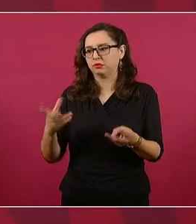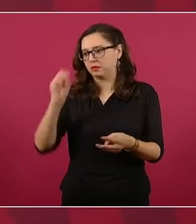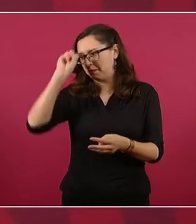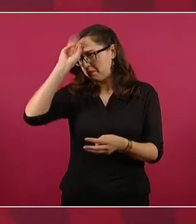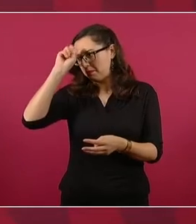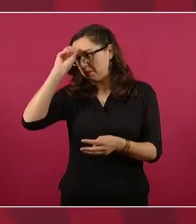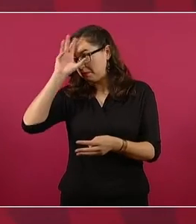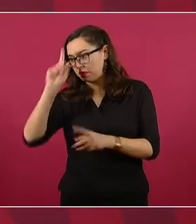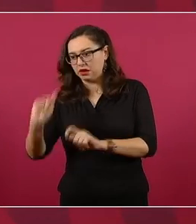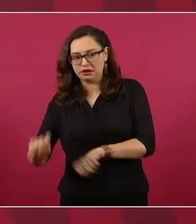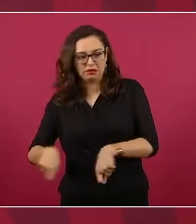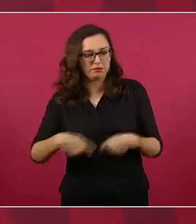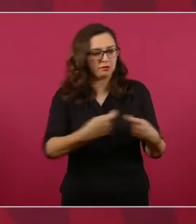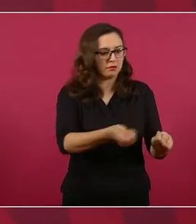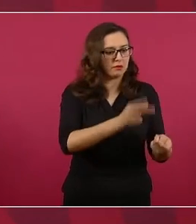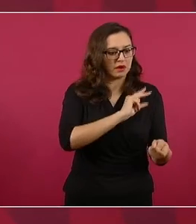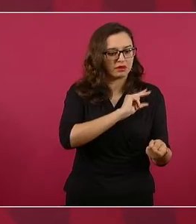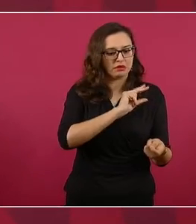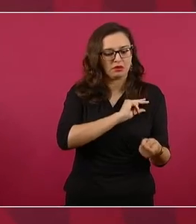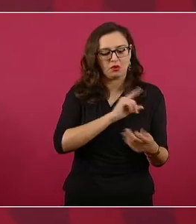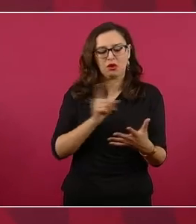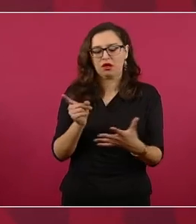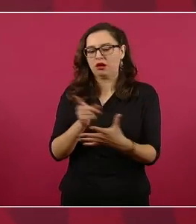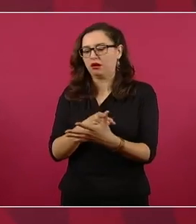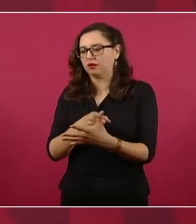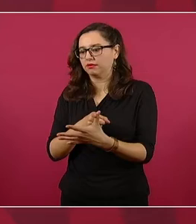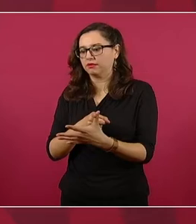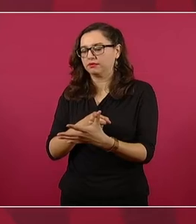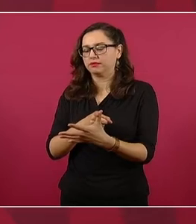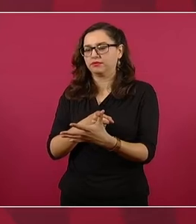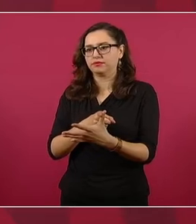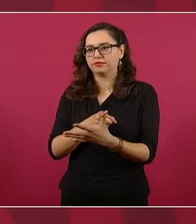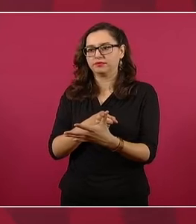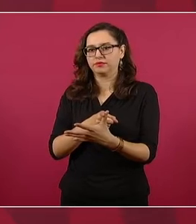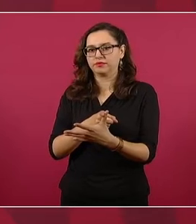minas. Modificaron la Constitución para